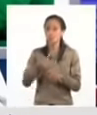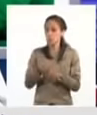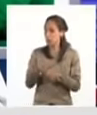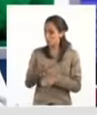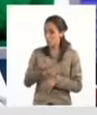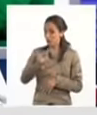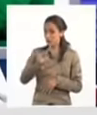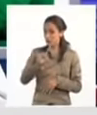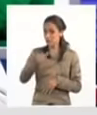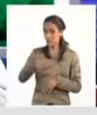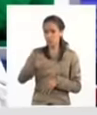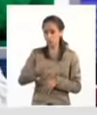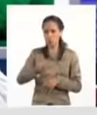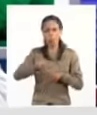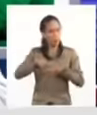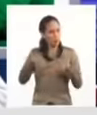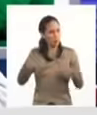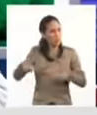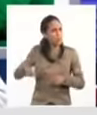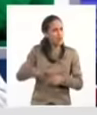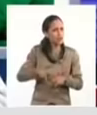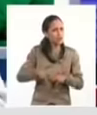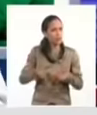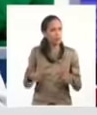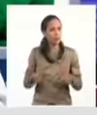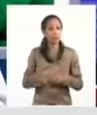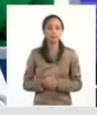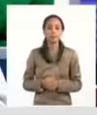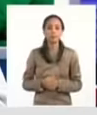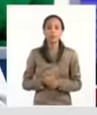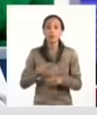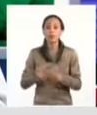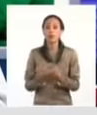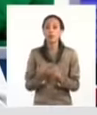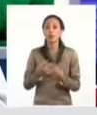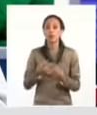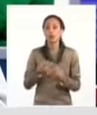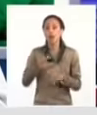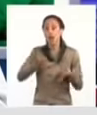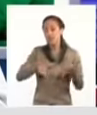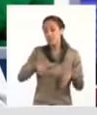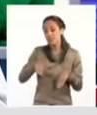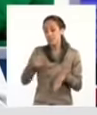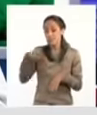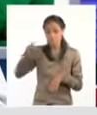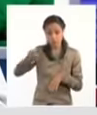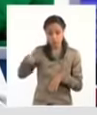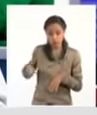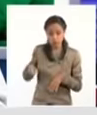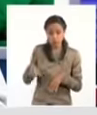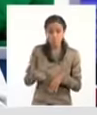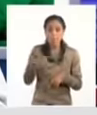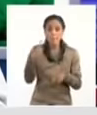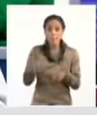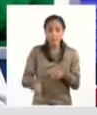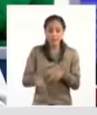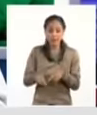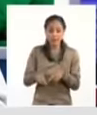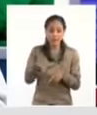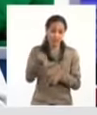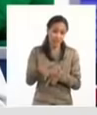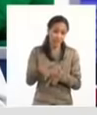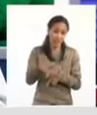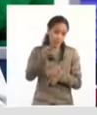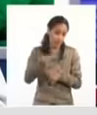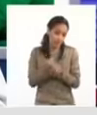las razones son un poco que la manipulación que se genera en tanto equipaje cuando